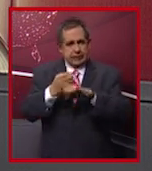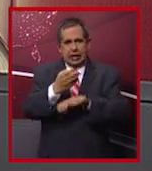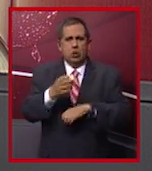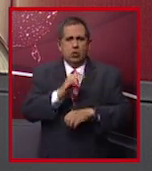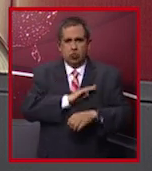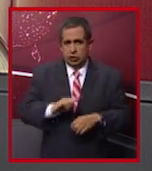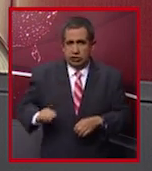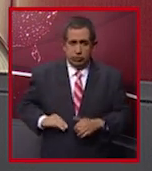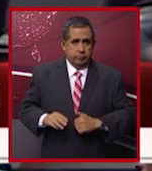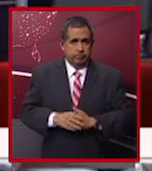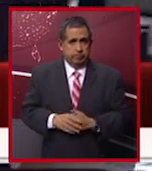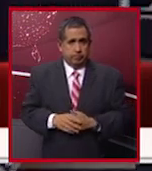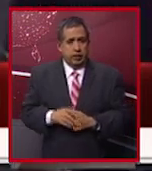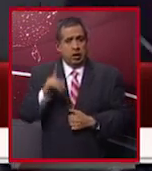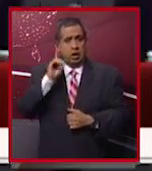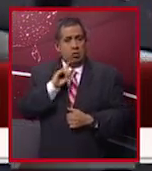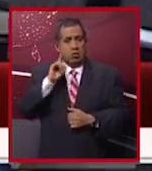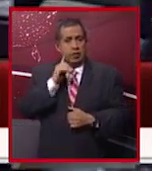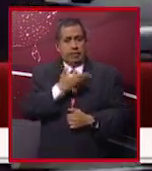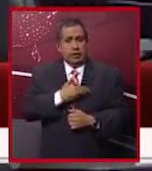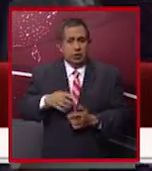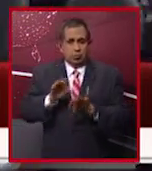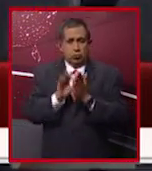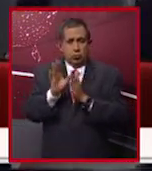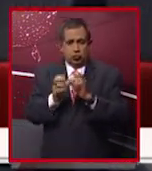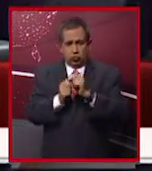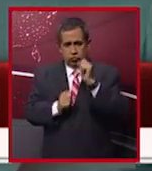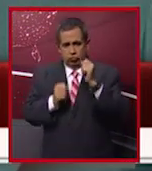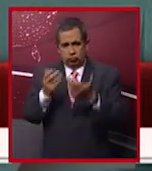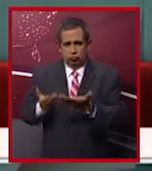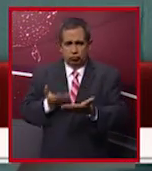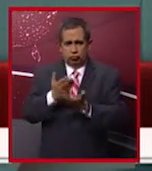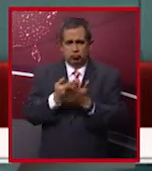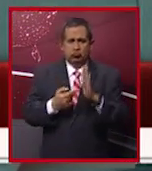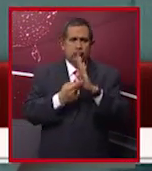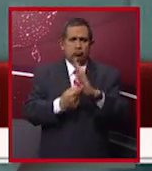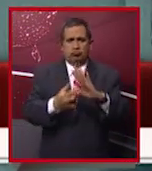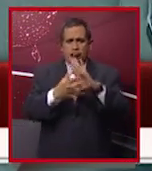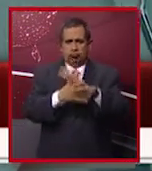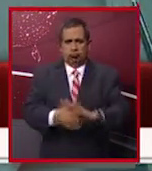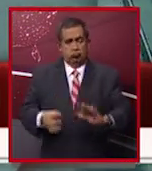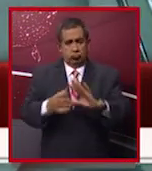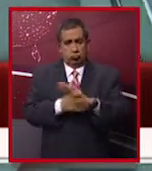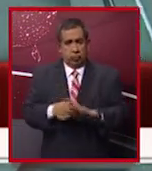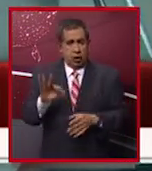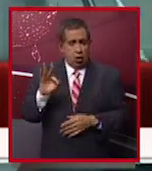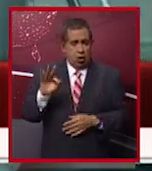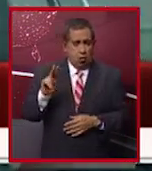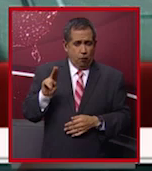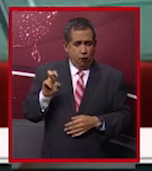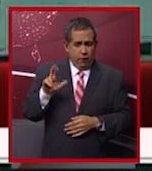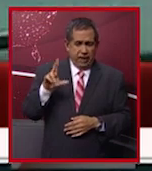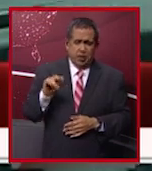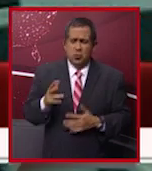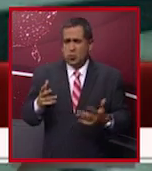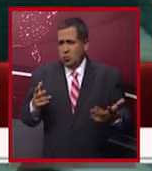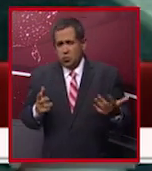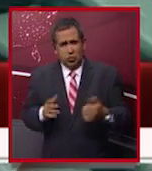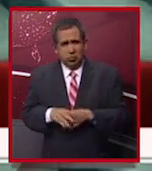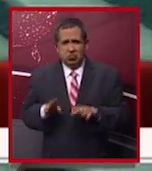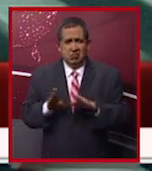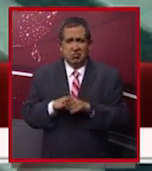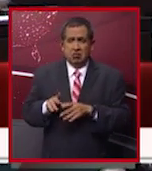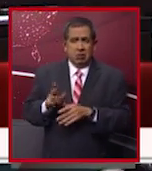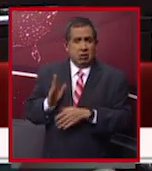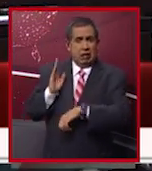de la Comisión de Puntos Constitucionales quien fundamentó el dictamen en tribuna. Señaló que la figura ha representado en el sistema político sinónimo